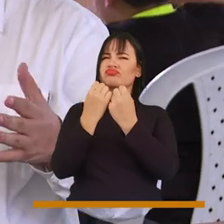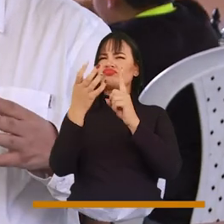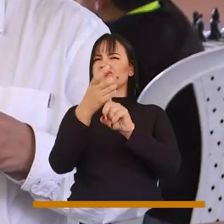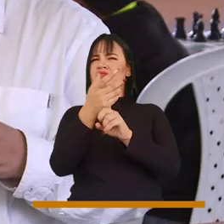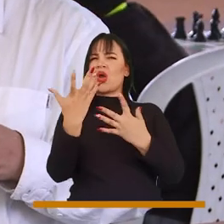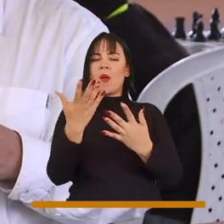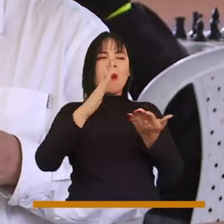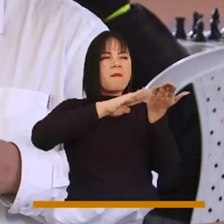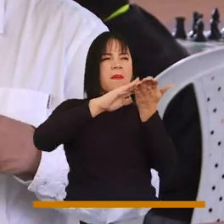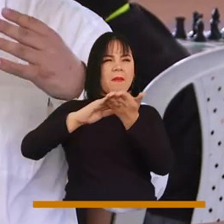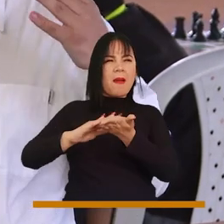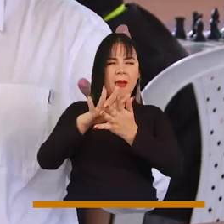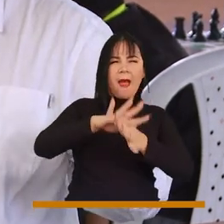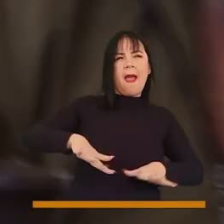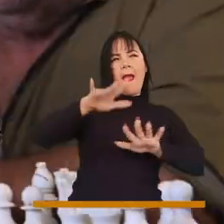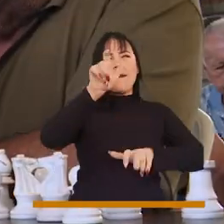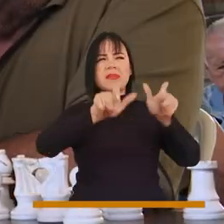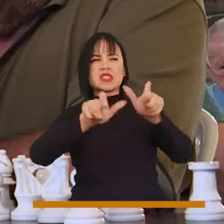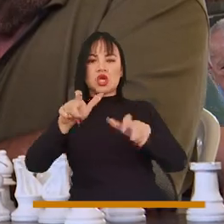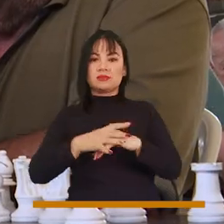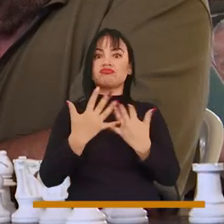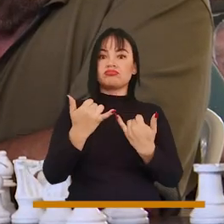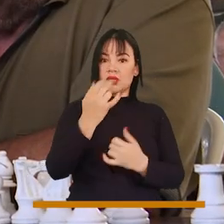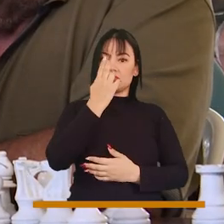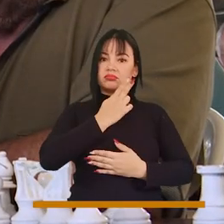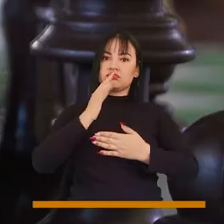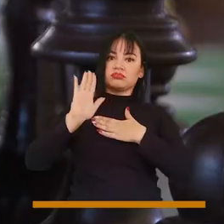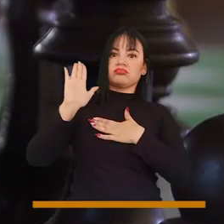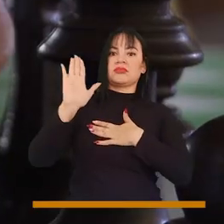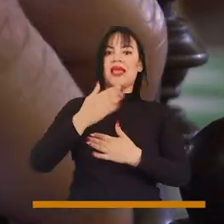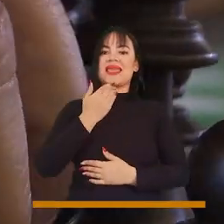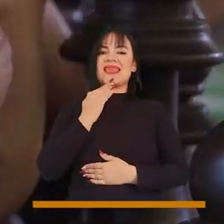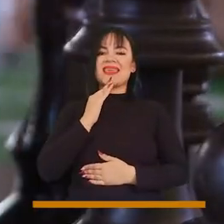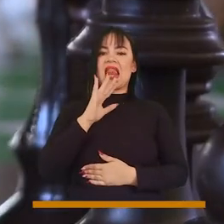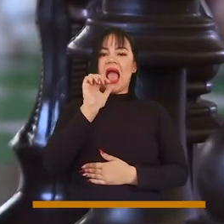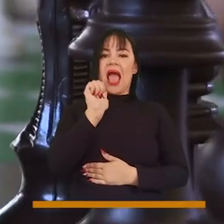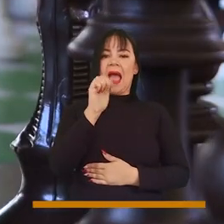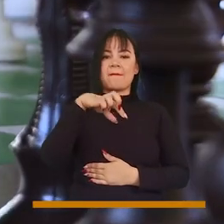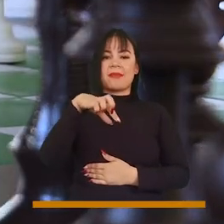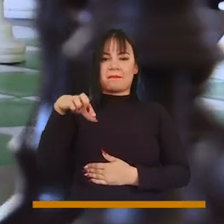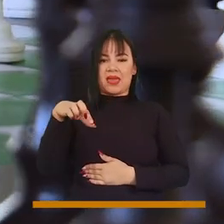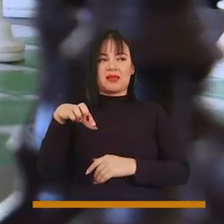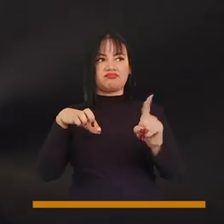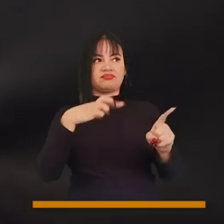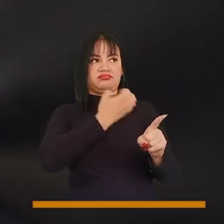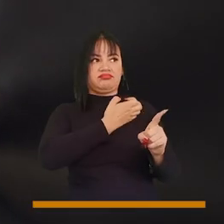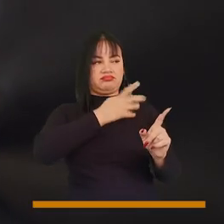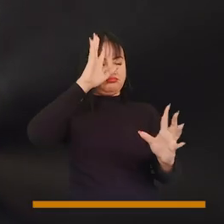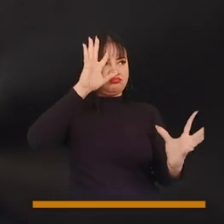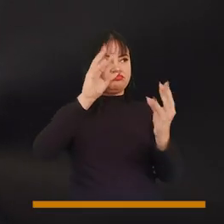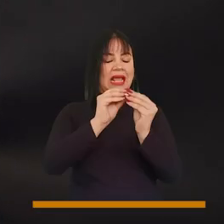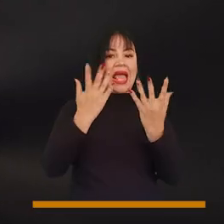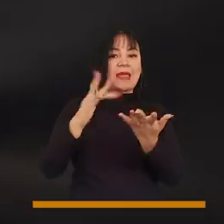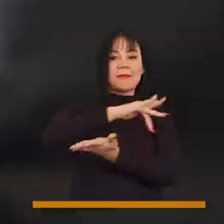y recuperarlo para la gente. Lo estamos cumpliendo. Ya tenemos un compromiso adquirido con la APP y la